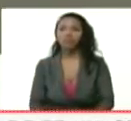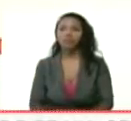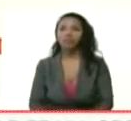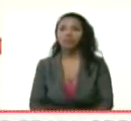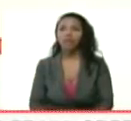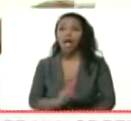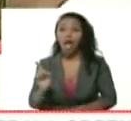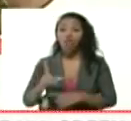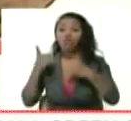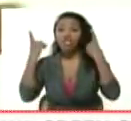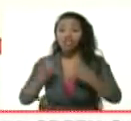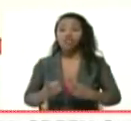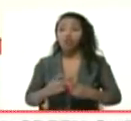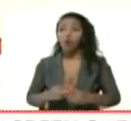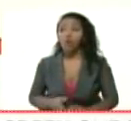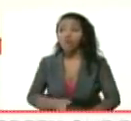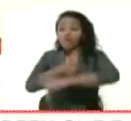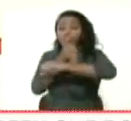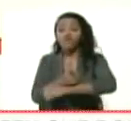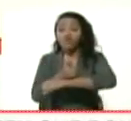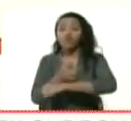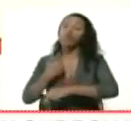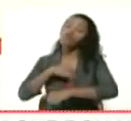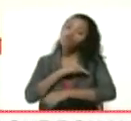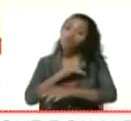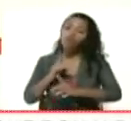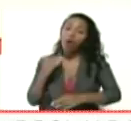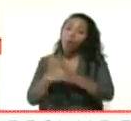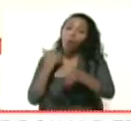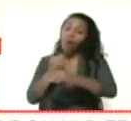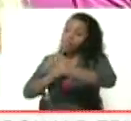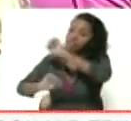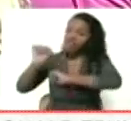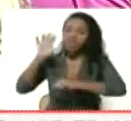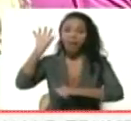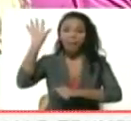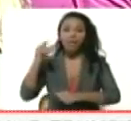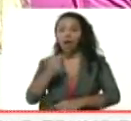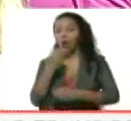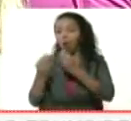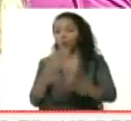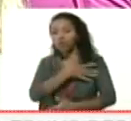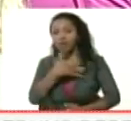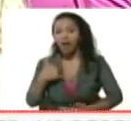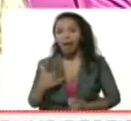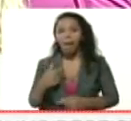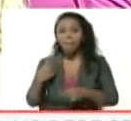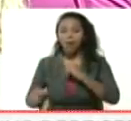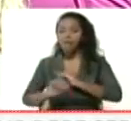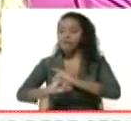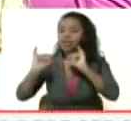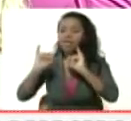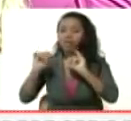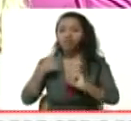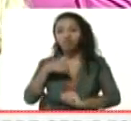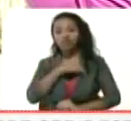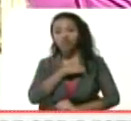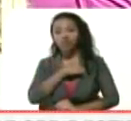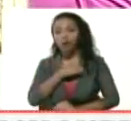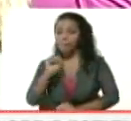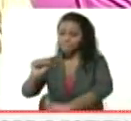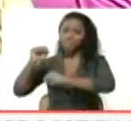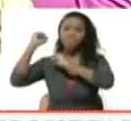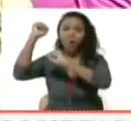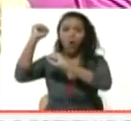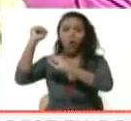ellos deciden agarrar unas armas, no nos queda otro nosotros que defender la patria como ellos quieran. Pero al final nosotros